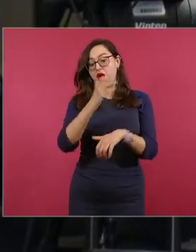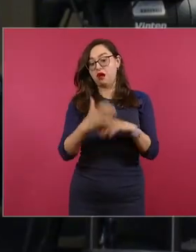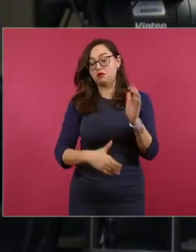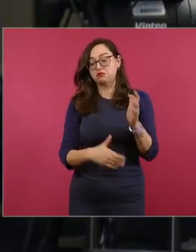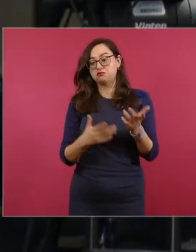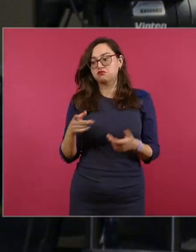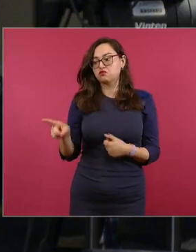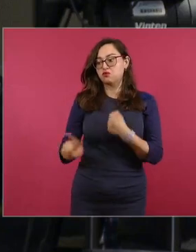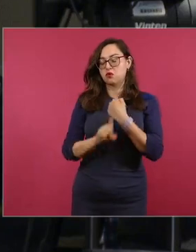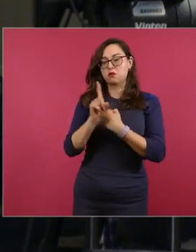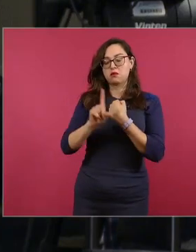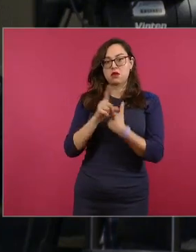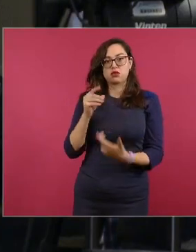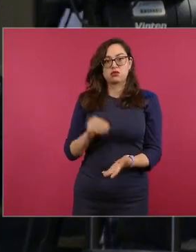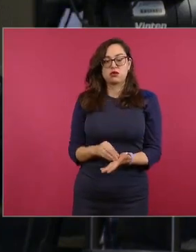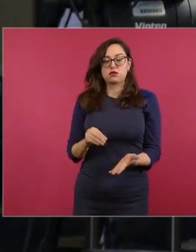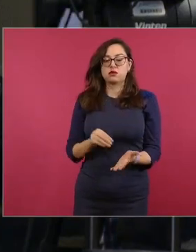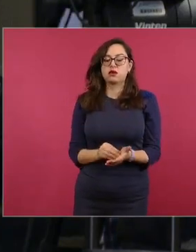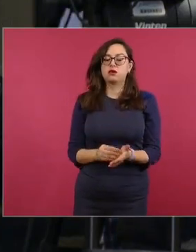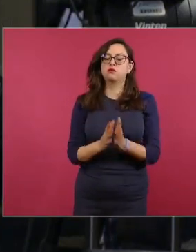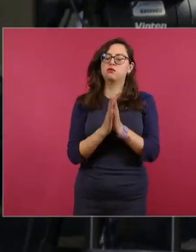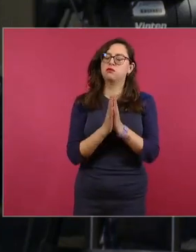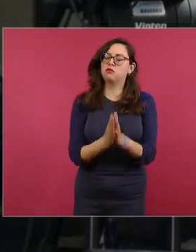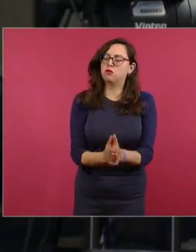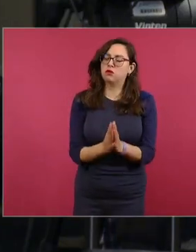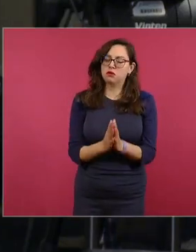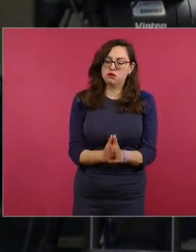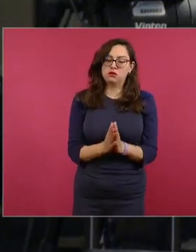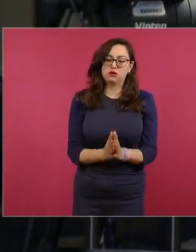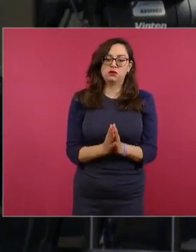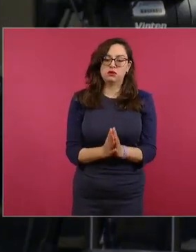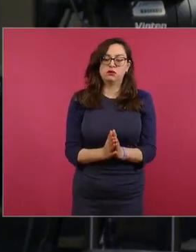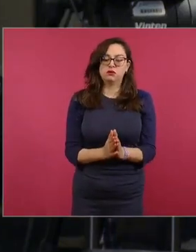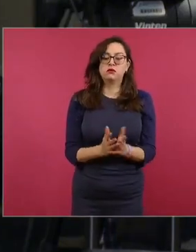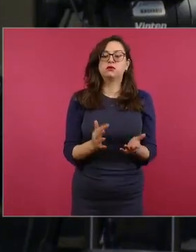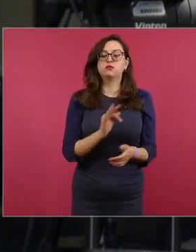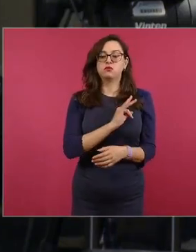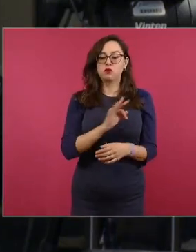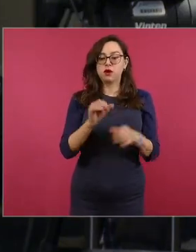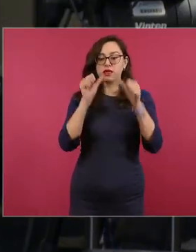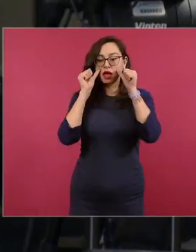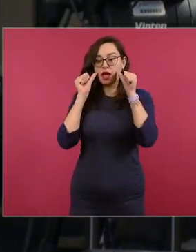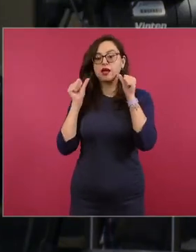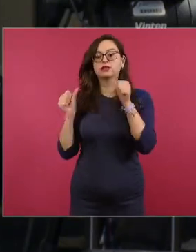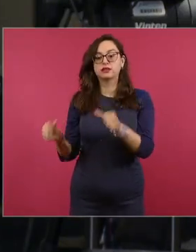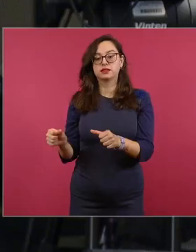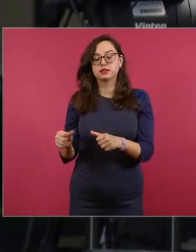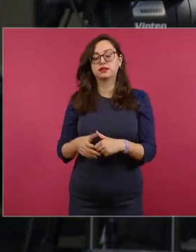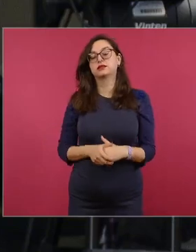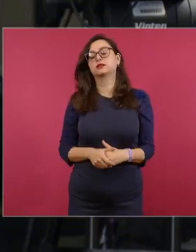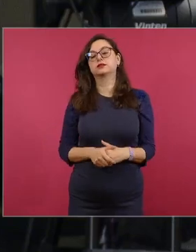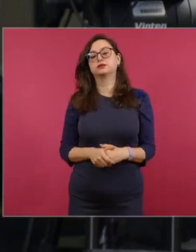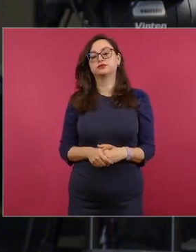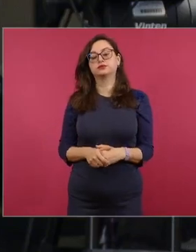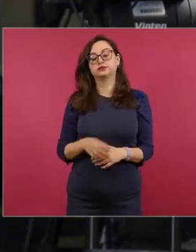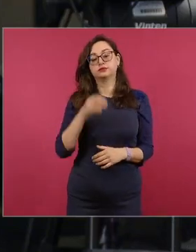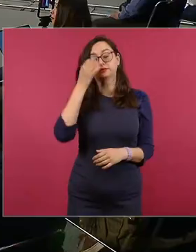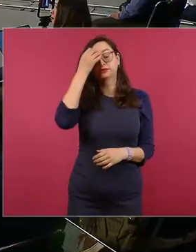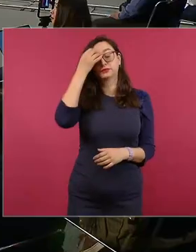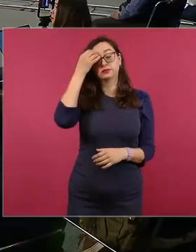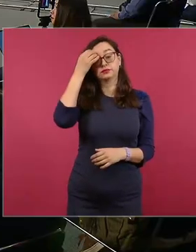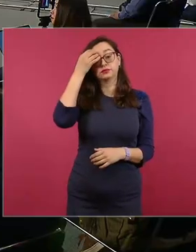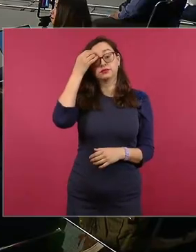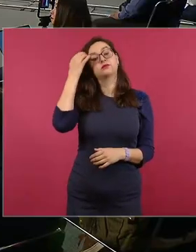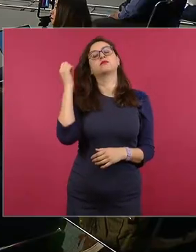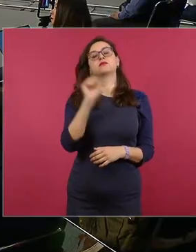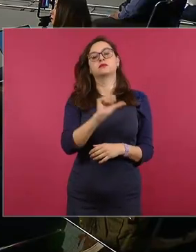su problema. Es por ello que piden encarecidamente se les atienda. Otro tema también es el